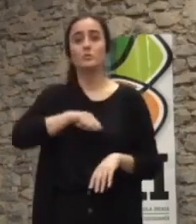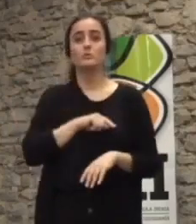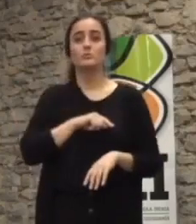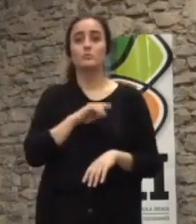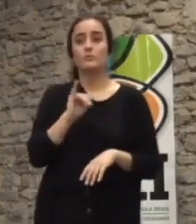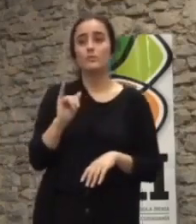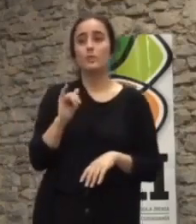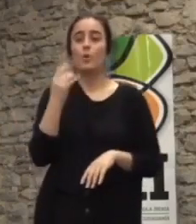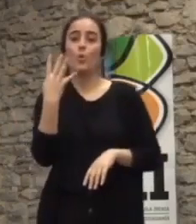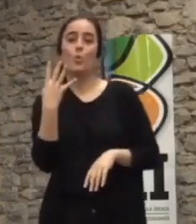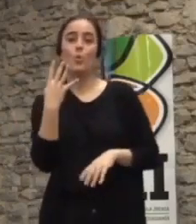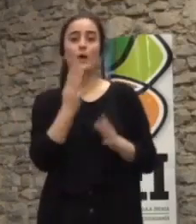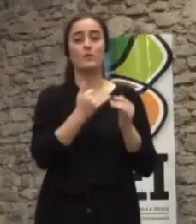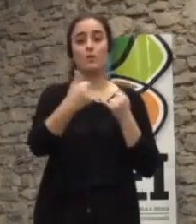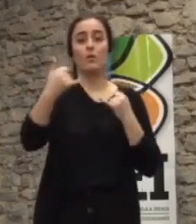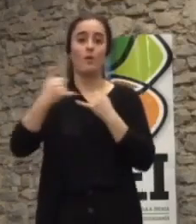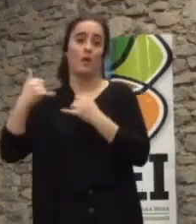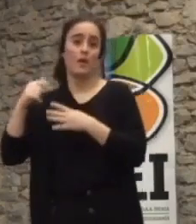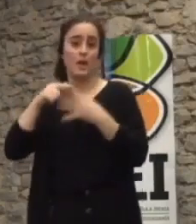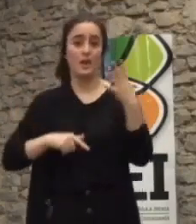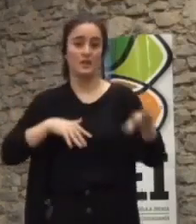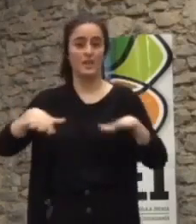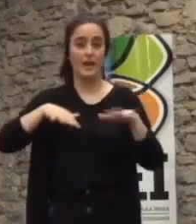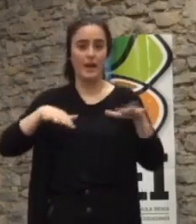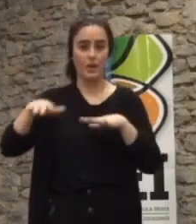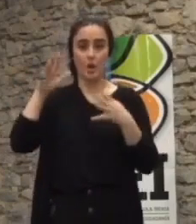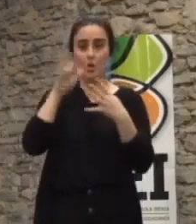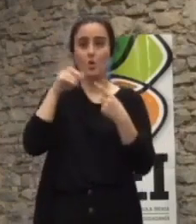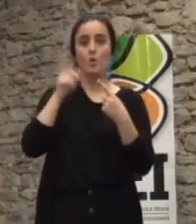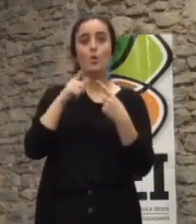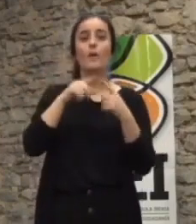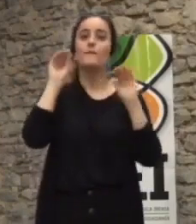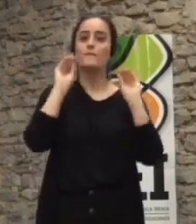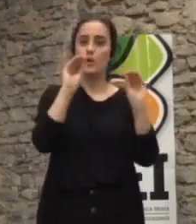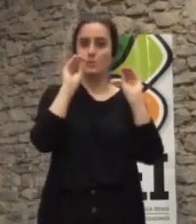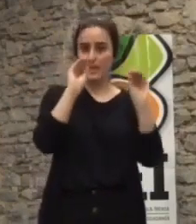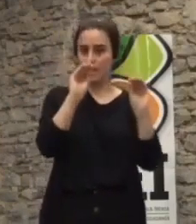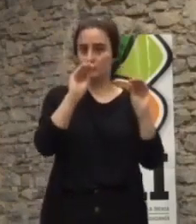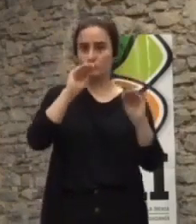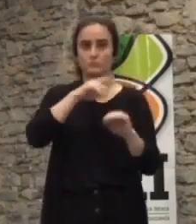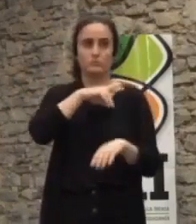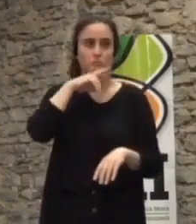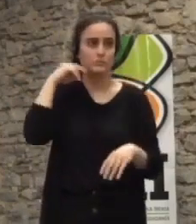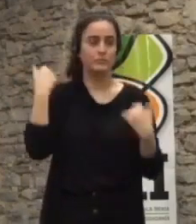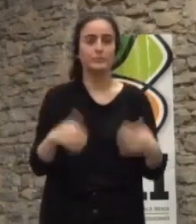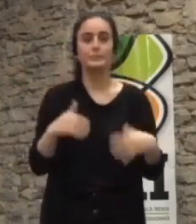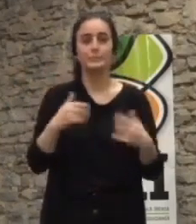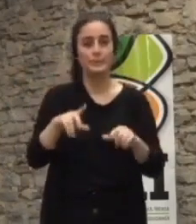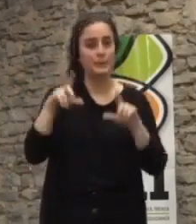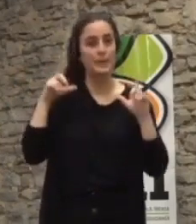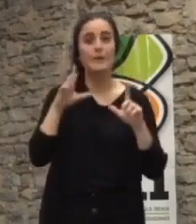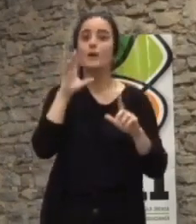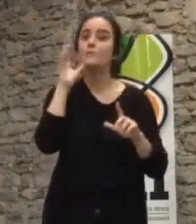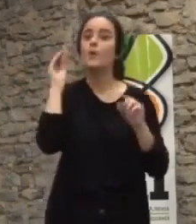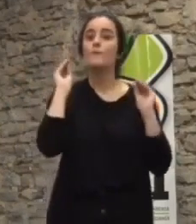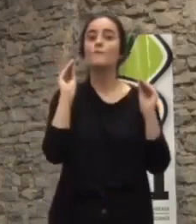se sustenta en cuatro ejes de acciones. Por un lado, la formación, que es una parte capital. La formación no solo nos